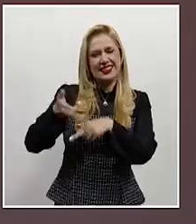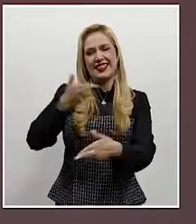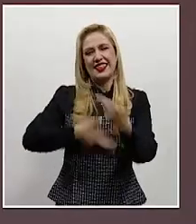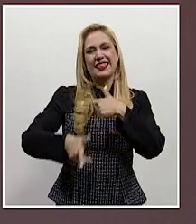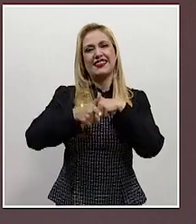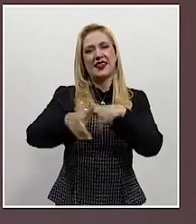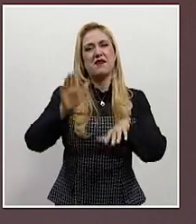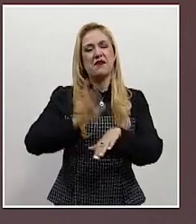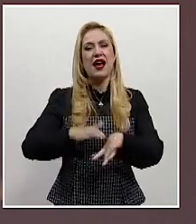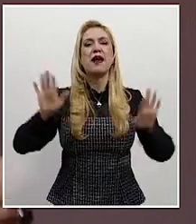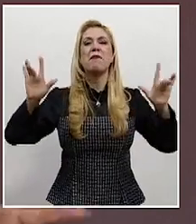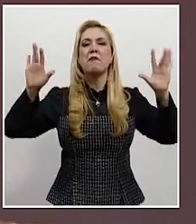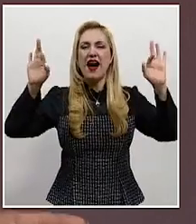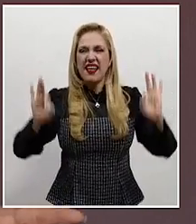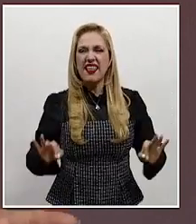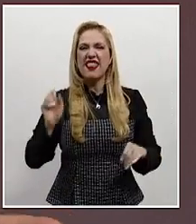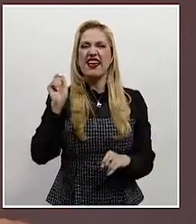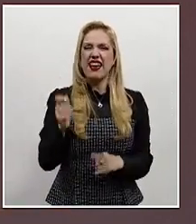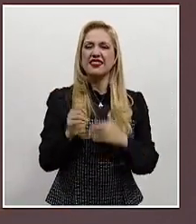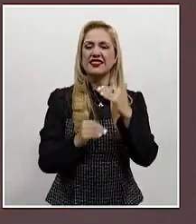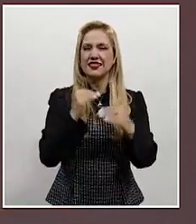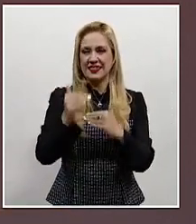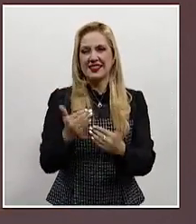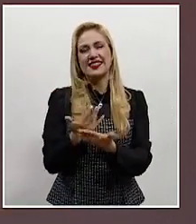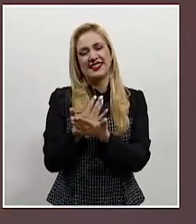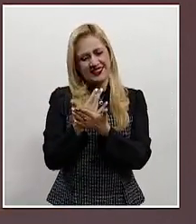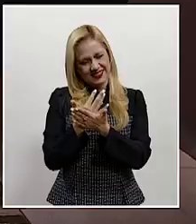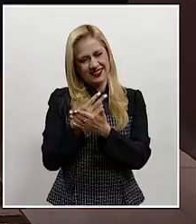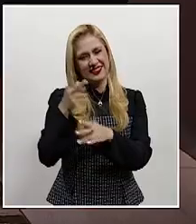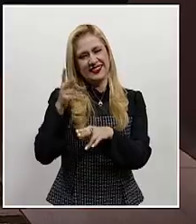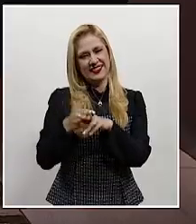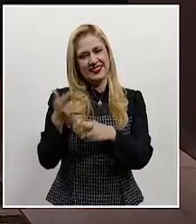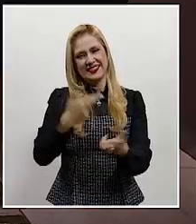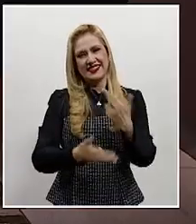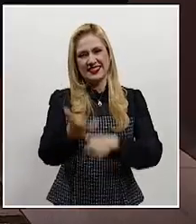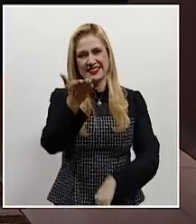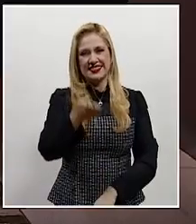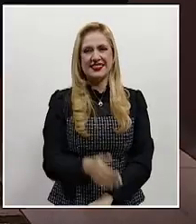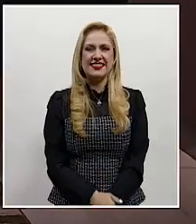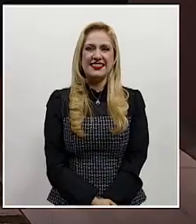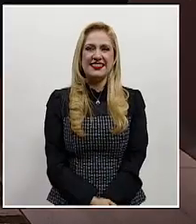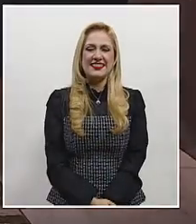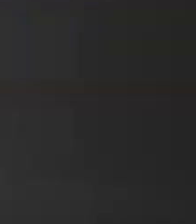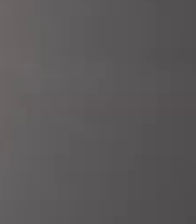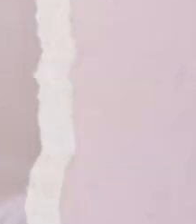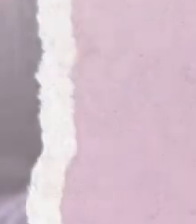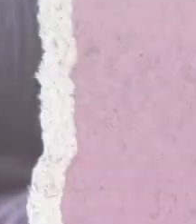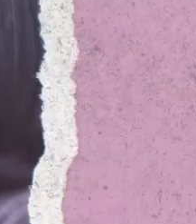parte de la paridad en todo y los avances, ¿no? Claro que sí. Vamos a la pausa, no se vayan.